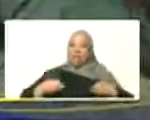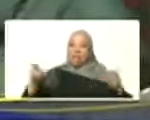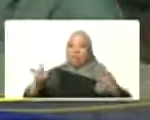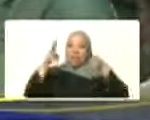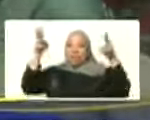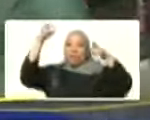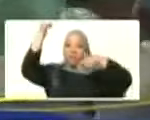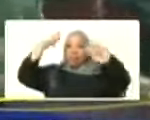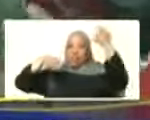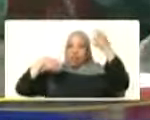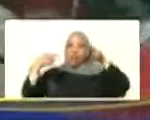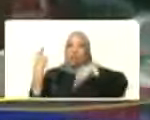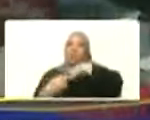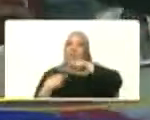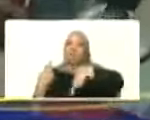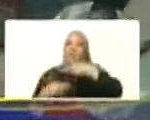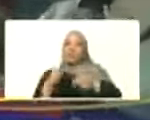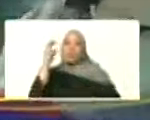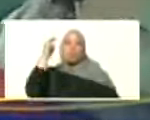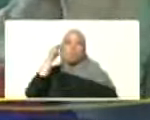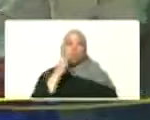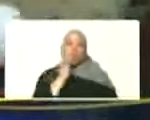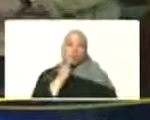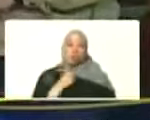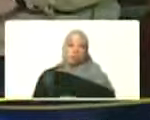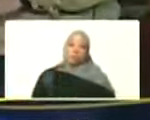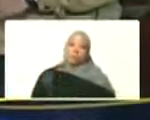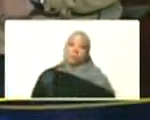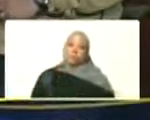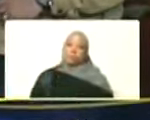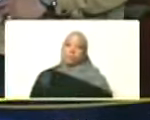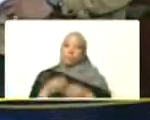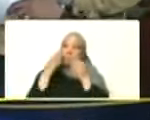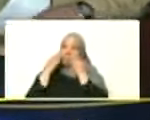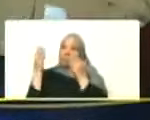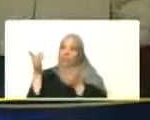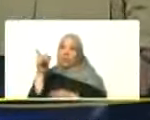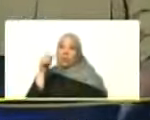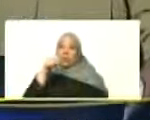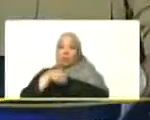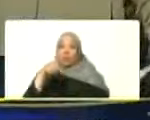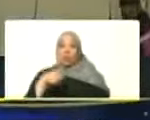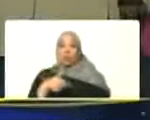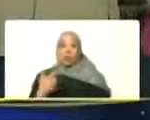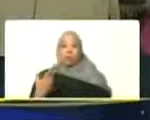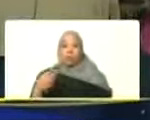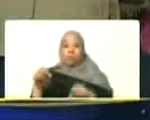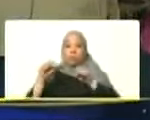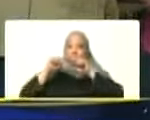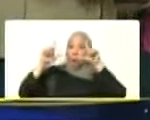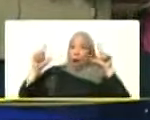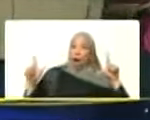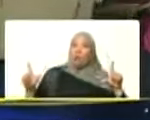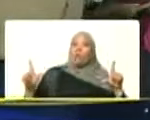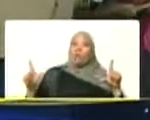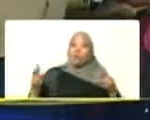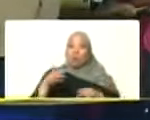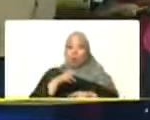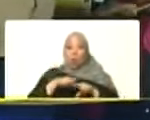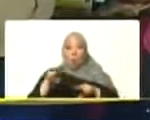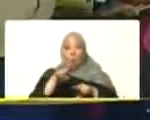bolivariana! Sí, mi presidente, este es Omar. Omar está aquí por la OVE. Estos muchachos aquí están, bueno, de la